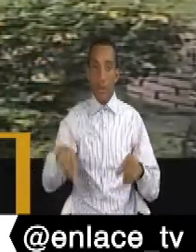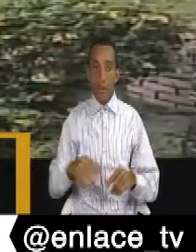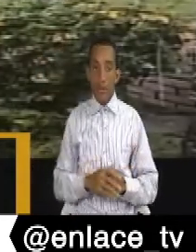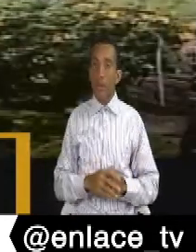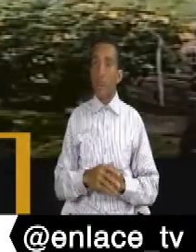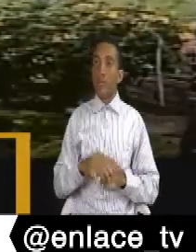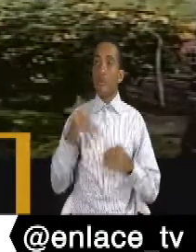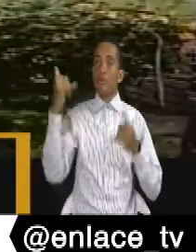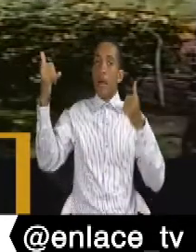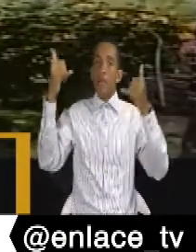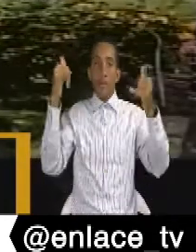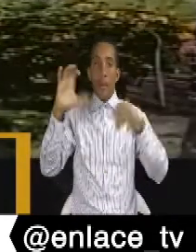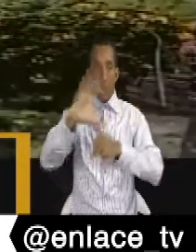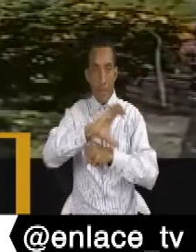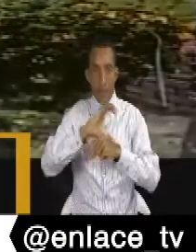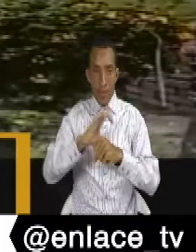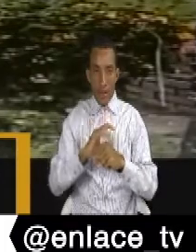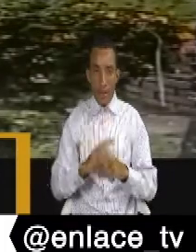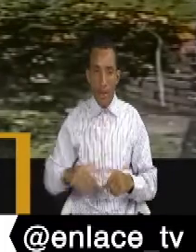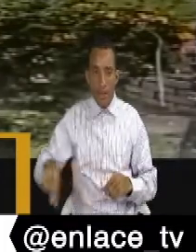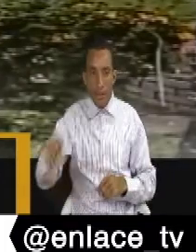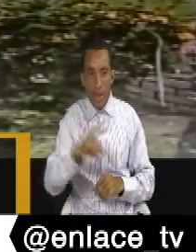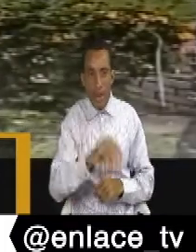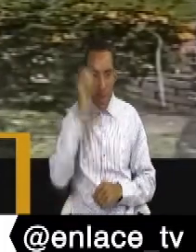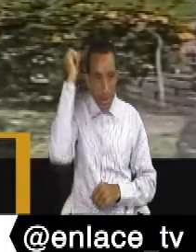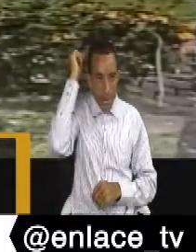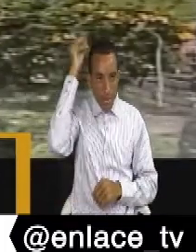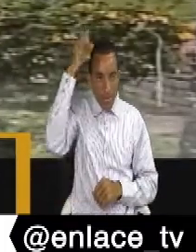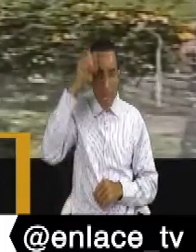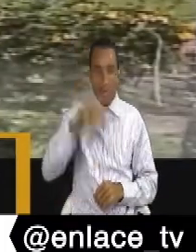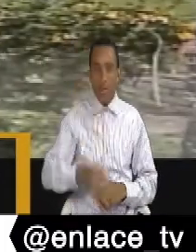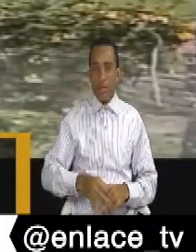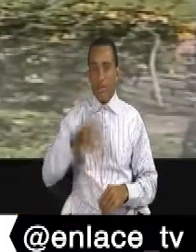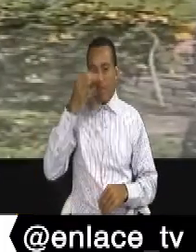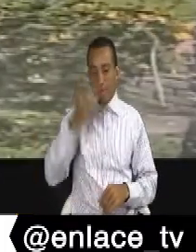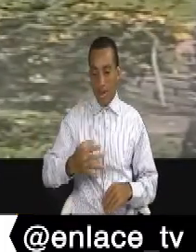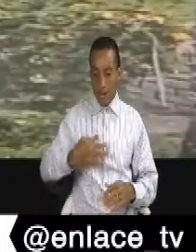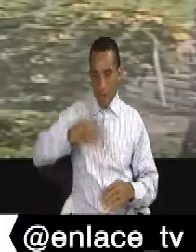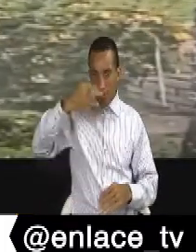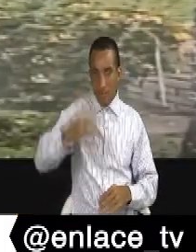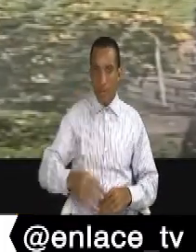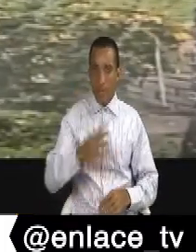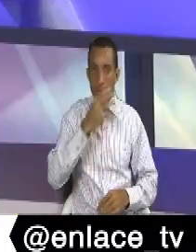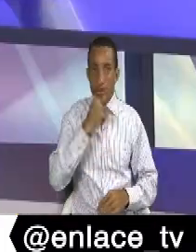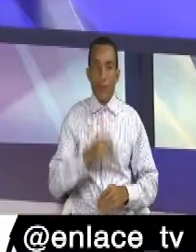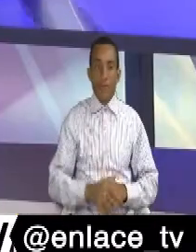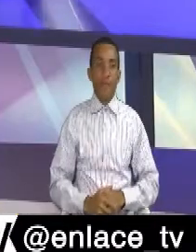ciudad, estarán atentas a captar a los rufinos maleducados que dejan sus basuras donde no deben.